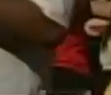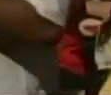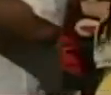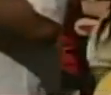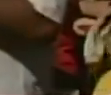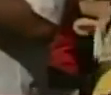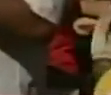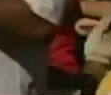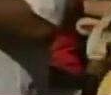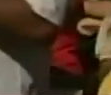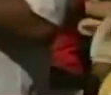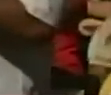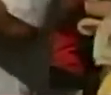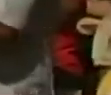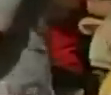muchachos.